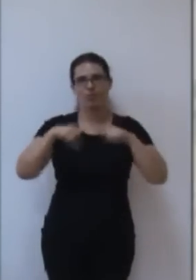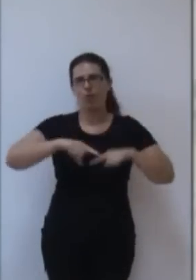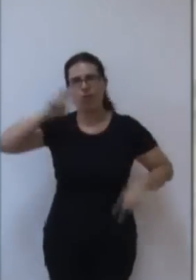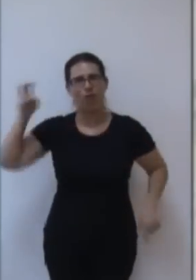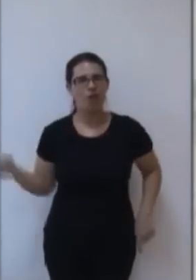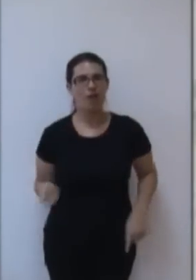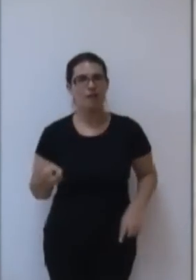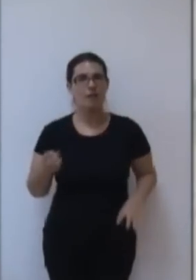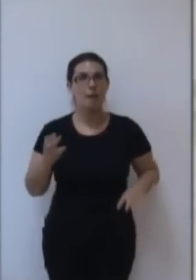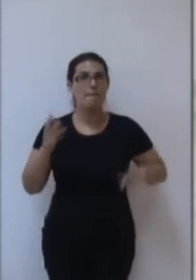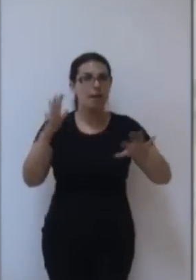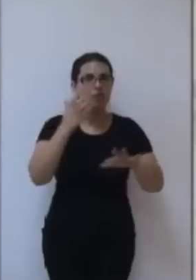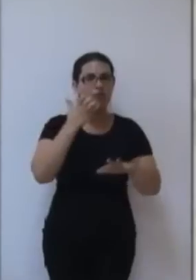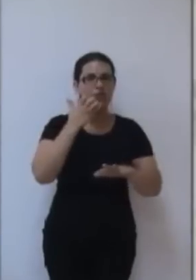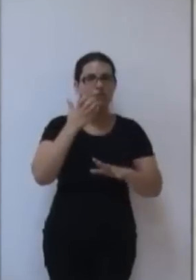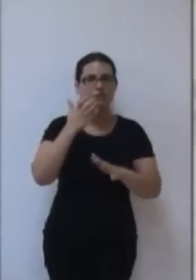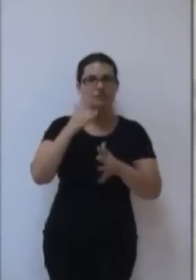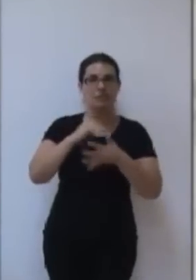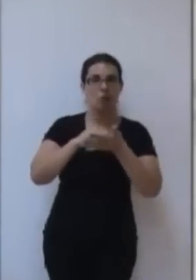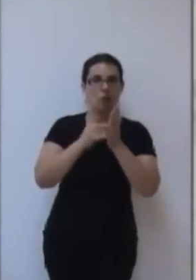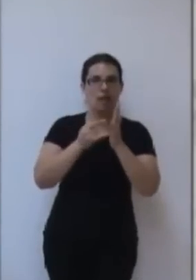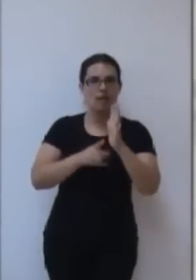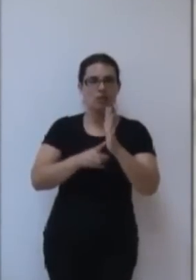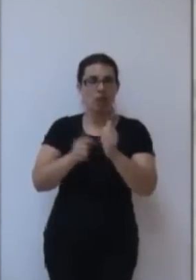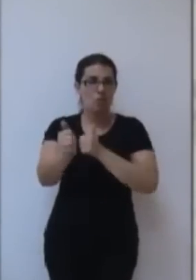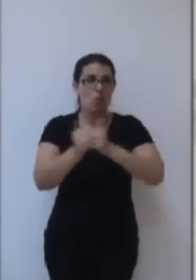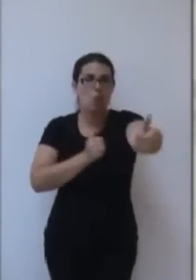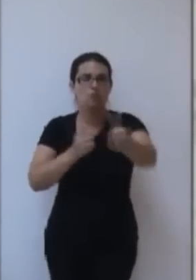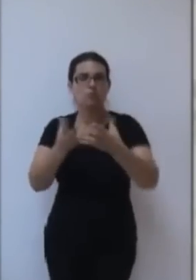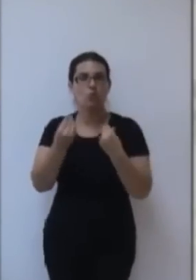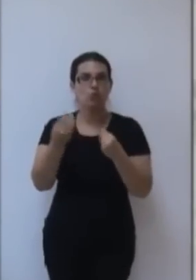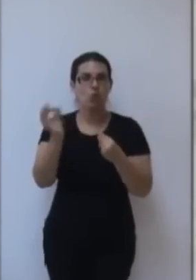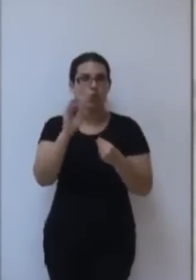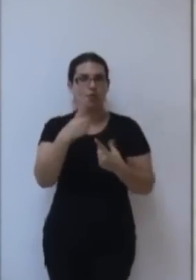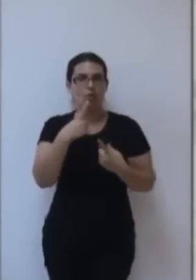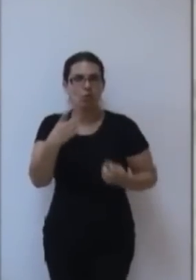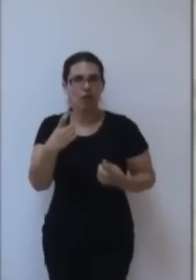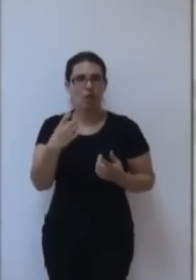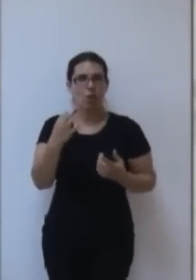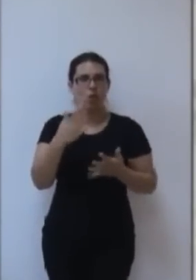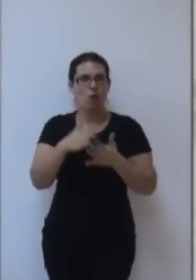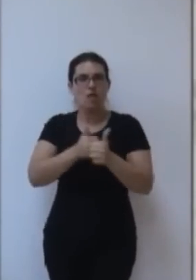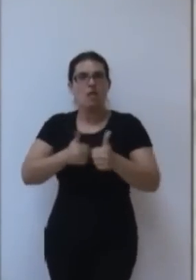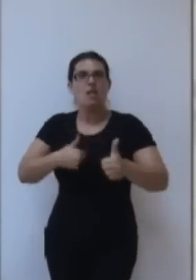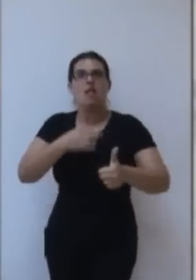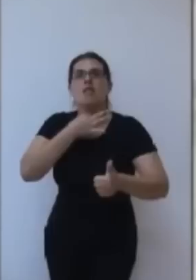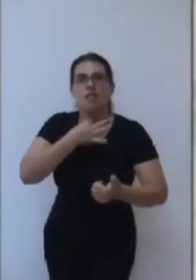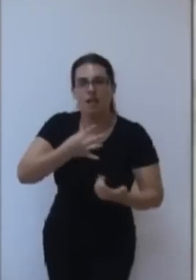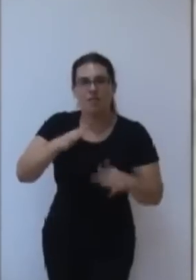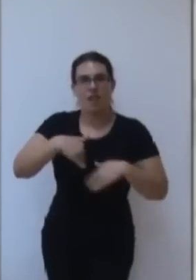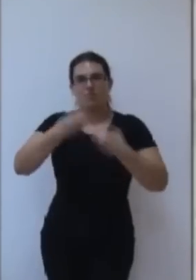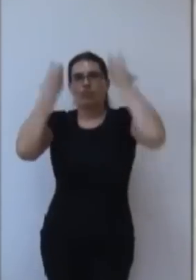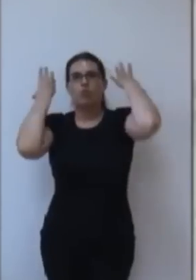luego si son tan complicadas o corren tanto y tenemos dificultades para alcanzarlas, ¿qué pasa con las personas que tienen